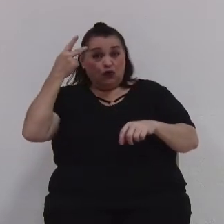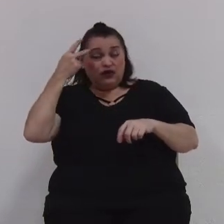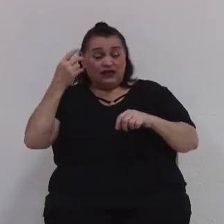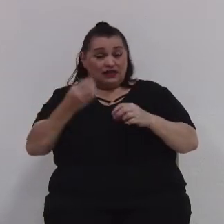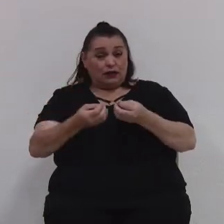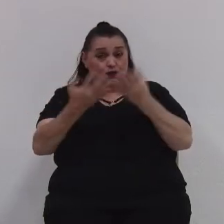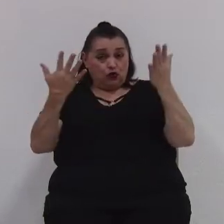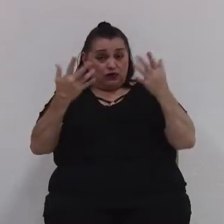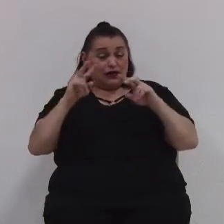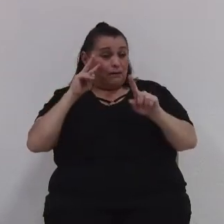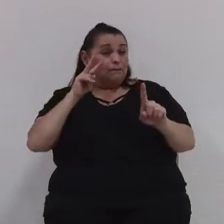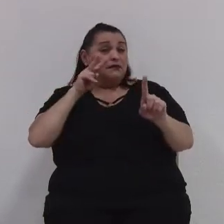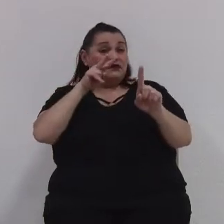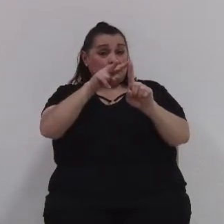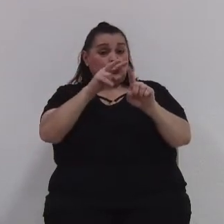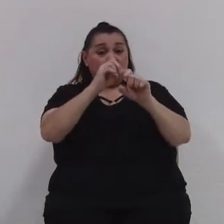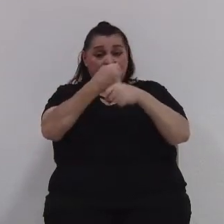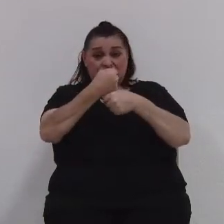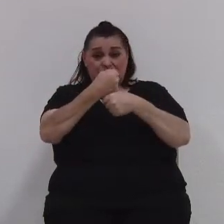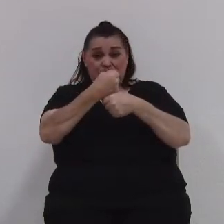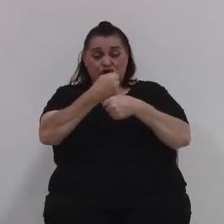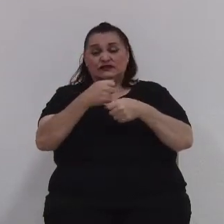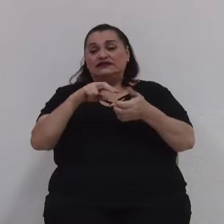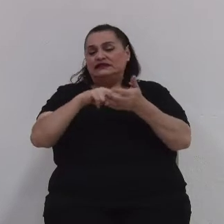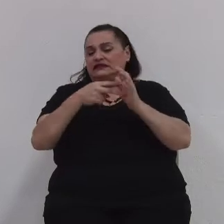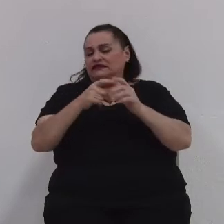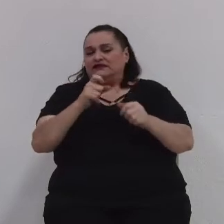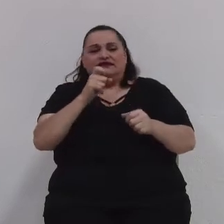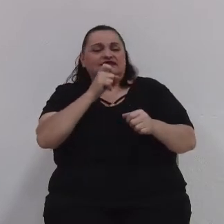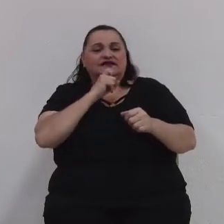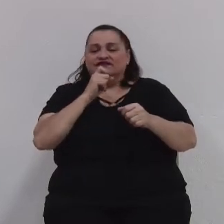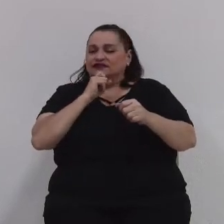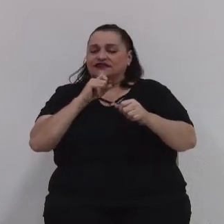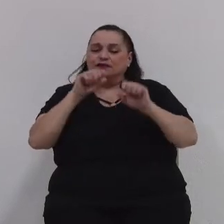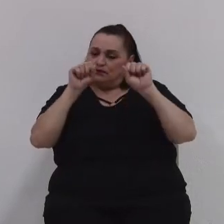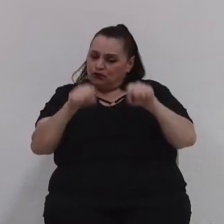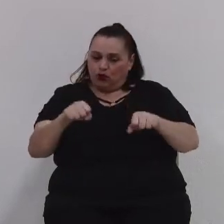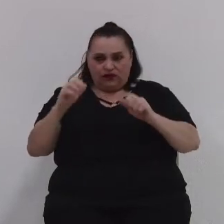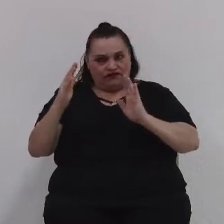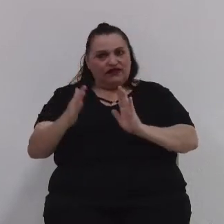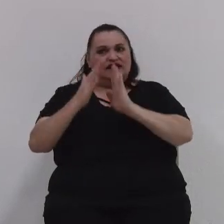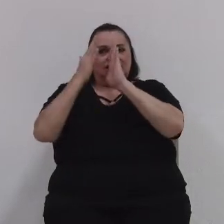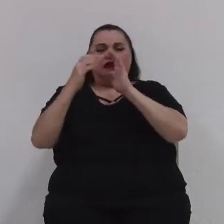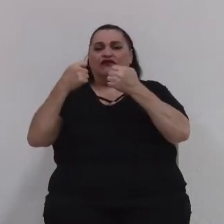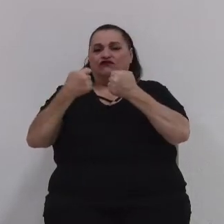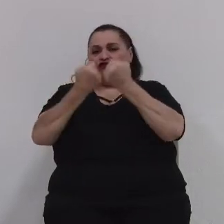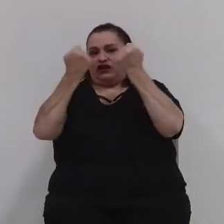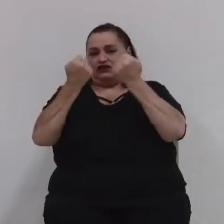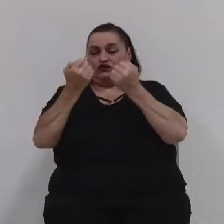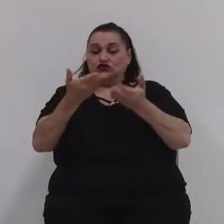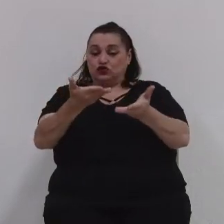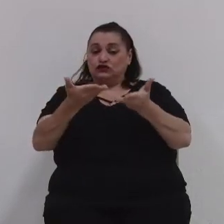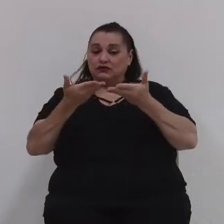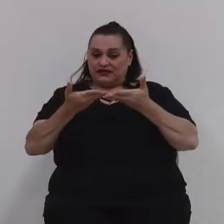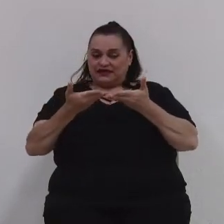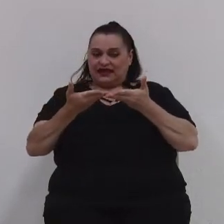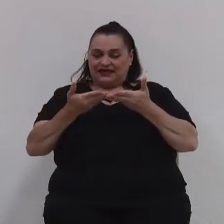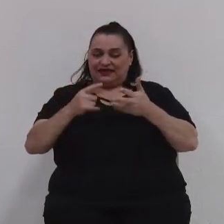visión con la que vamos a hacer política pública, va a ser muy difícil que podamos enfrentar estos desafíos que nos presenta esta